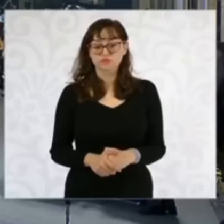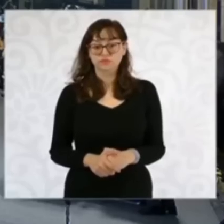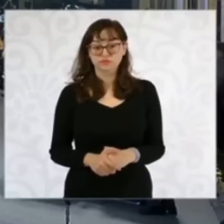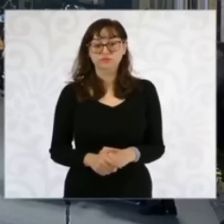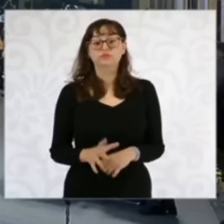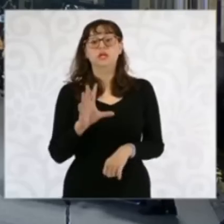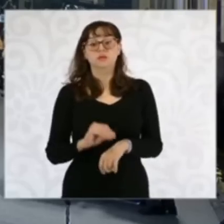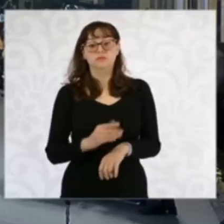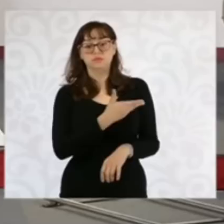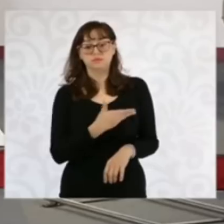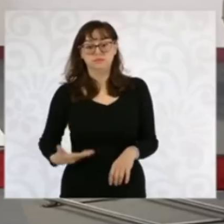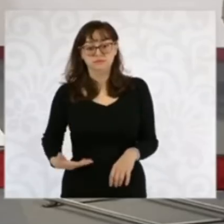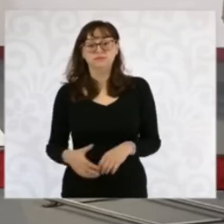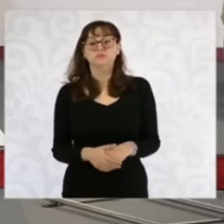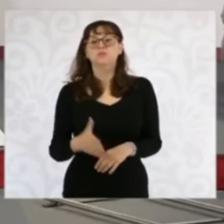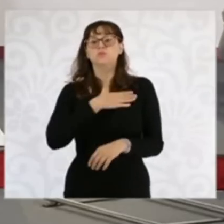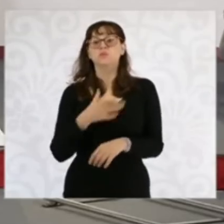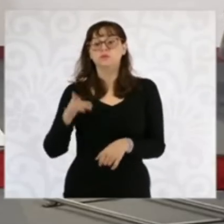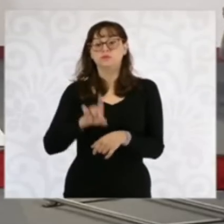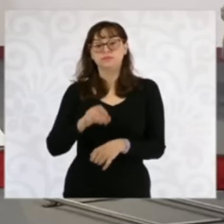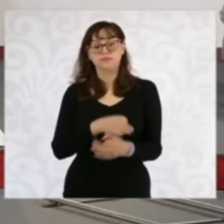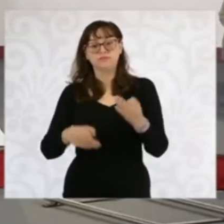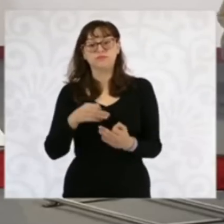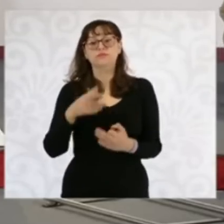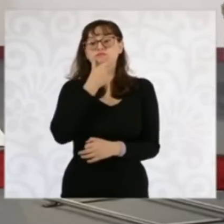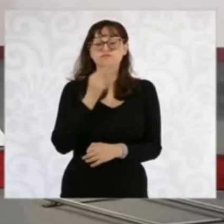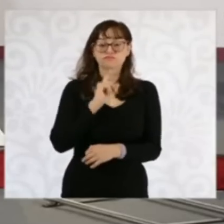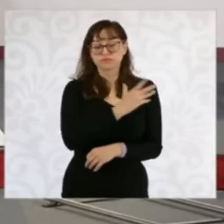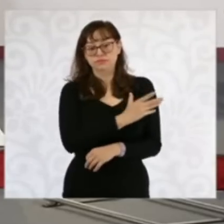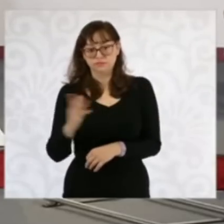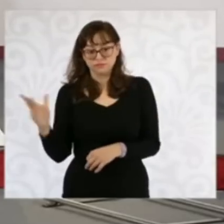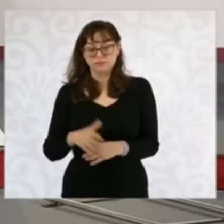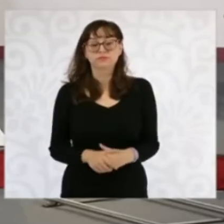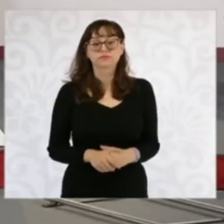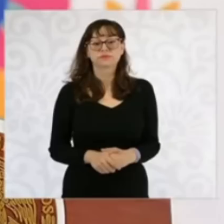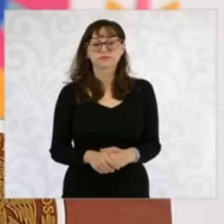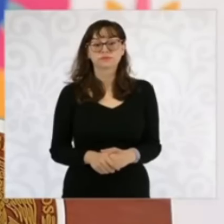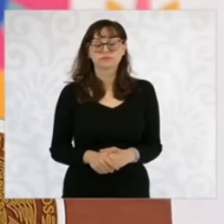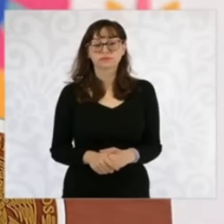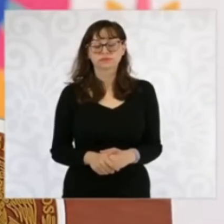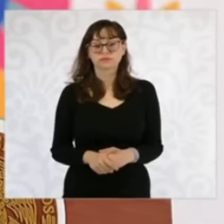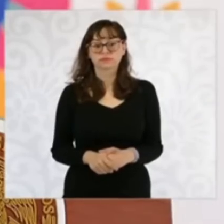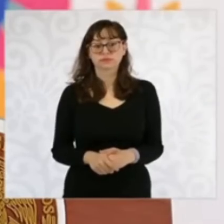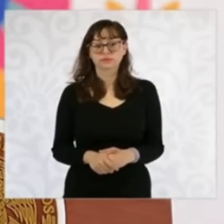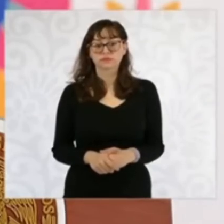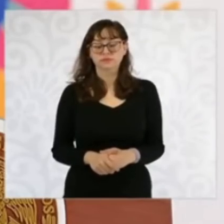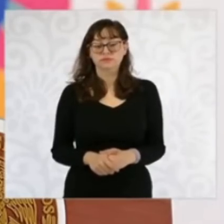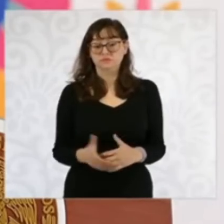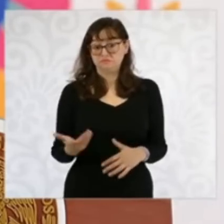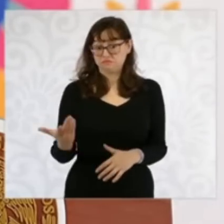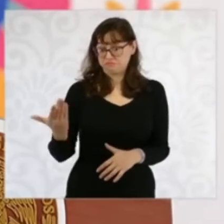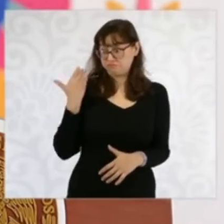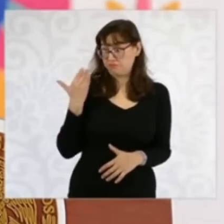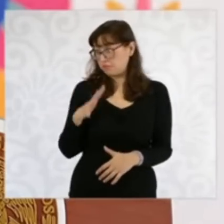Con su permiso, Presidenta, buenos días a todas y todos. En los últimos días, quienes niegan la voz del pueblo que a través de las urnas